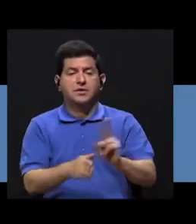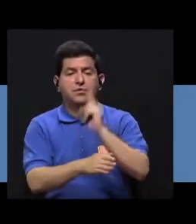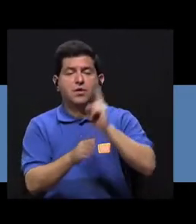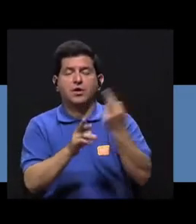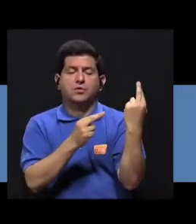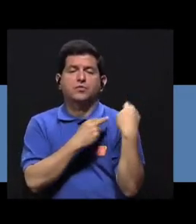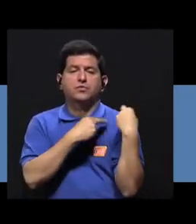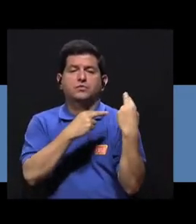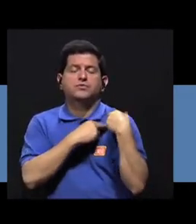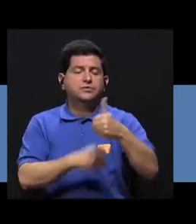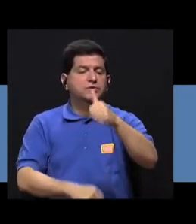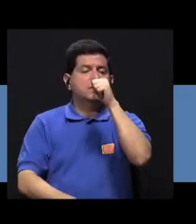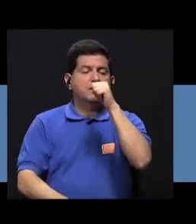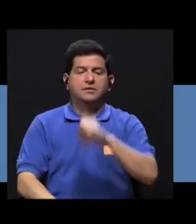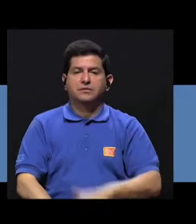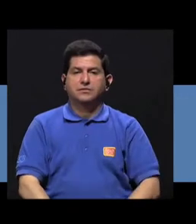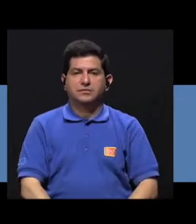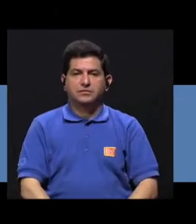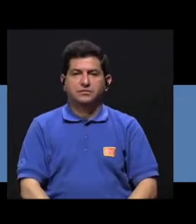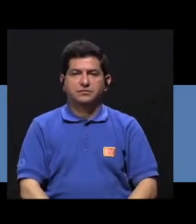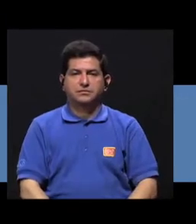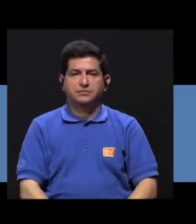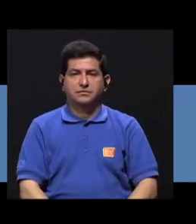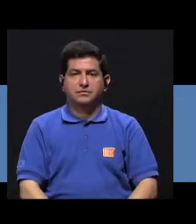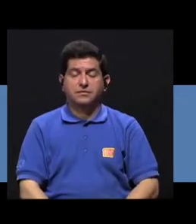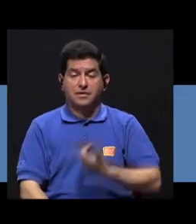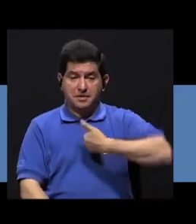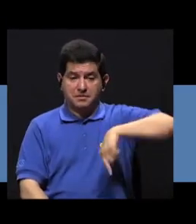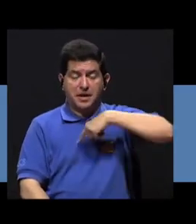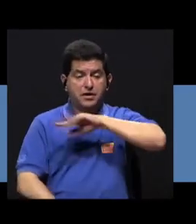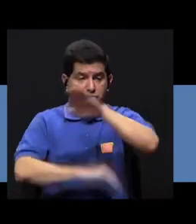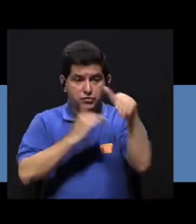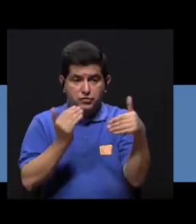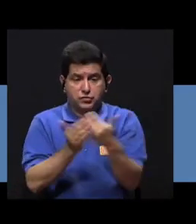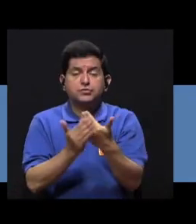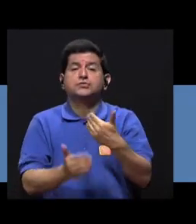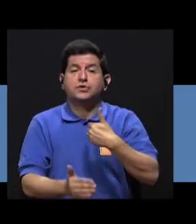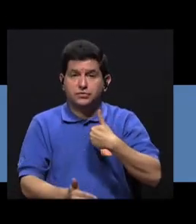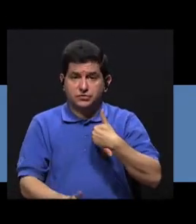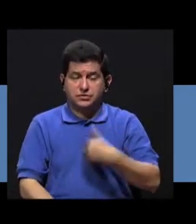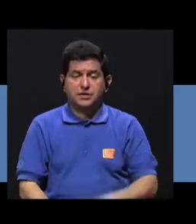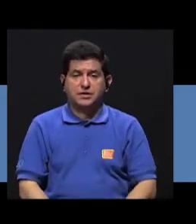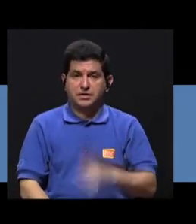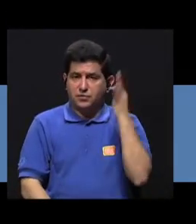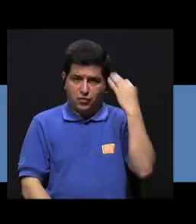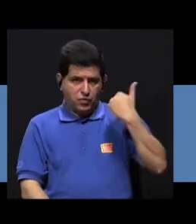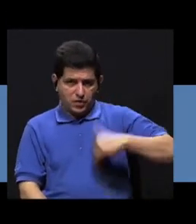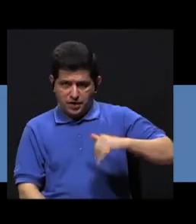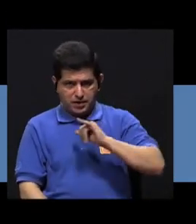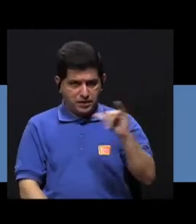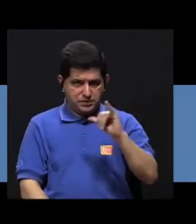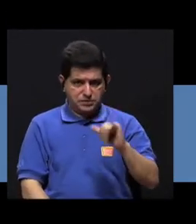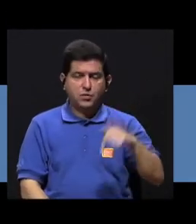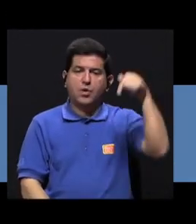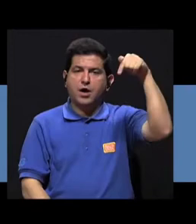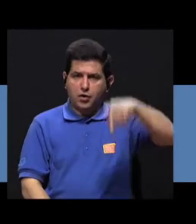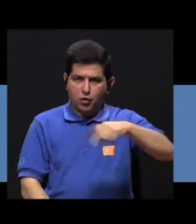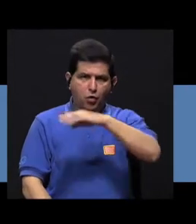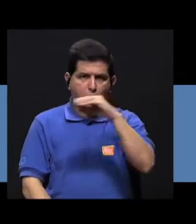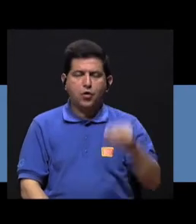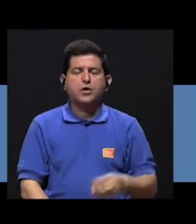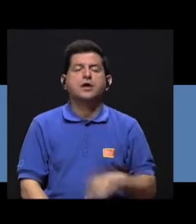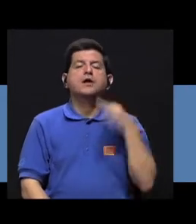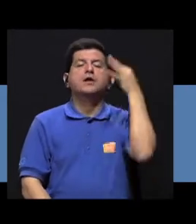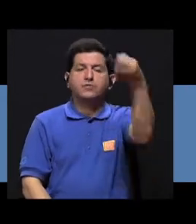uso responsable del agua, de tal manera que nos alcance para todos y para todas, y también no solo para hoy, sino para